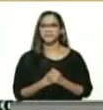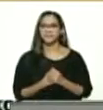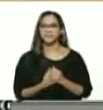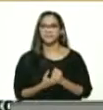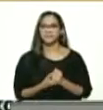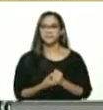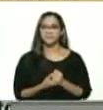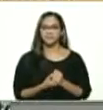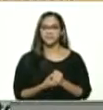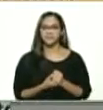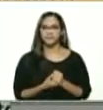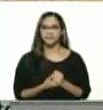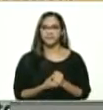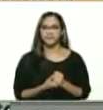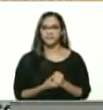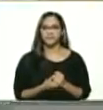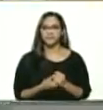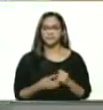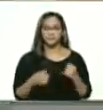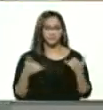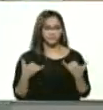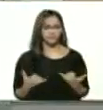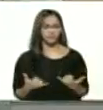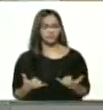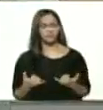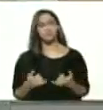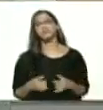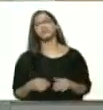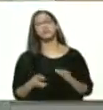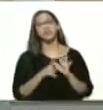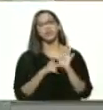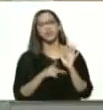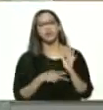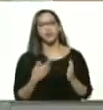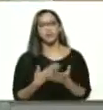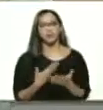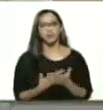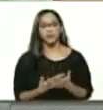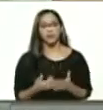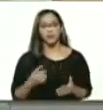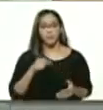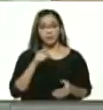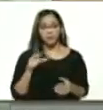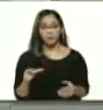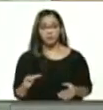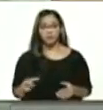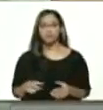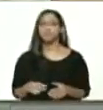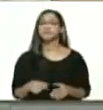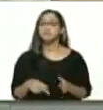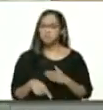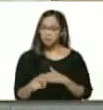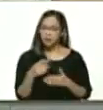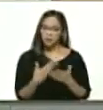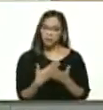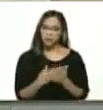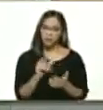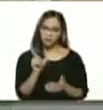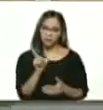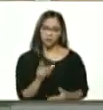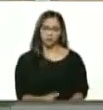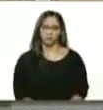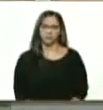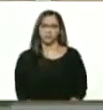seis cargos ya el reglamento está en la página del partido cualquier persona que quiera consultarlo va a la página del partido